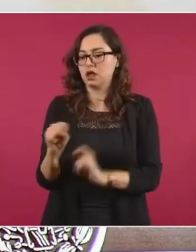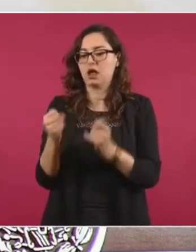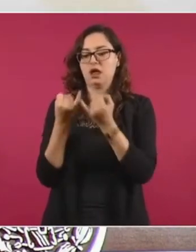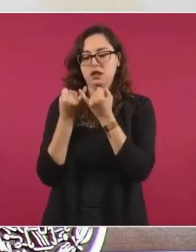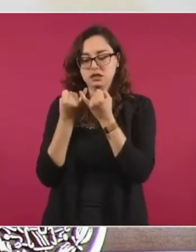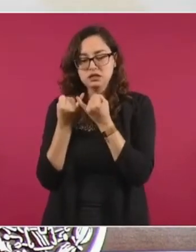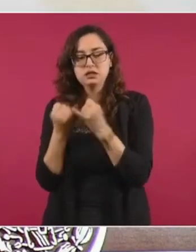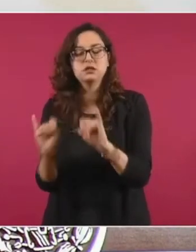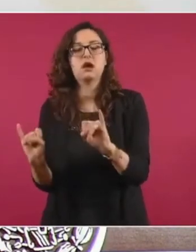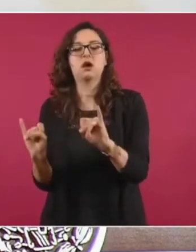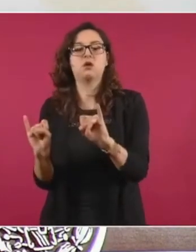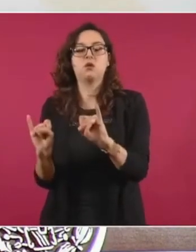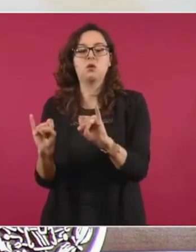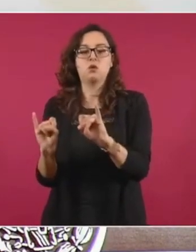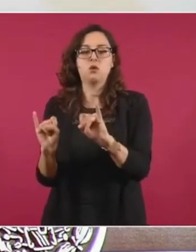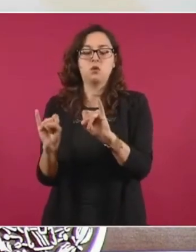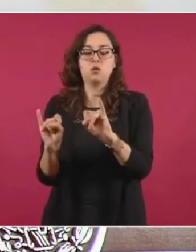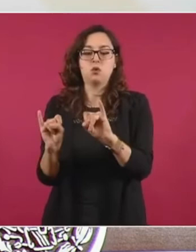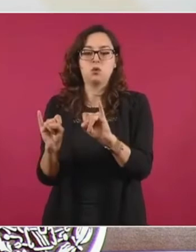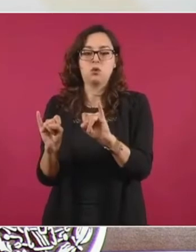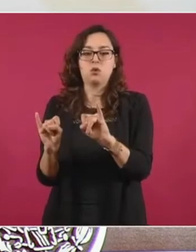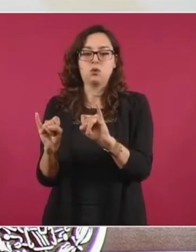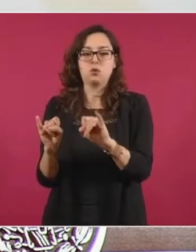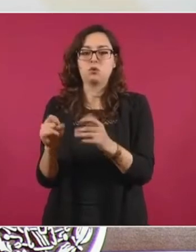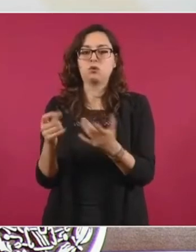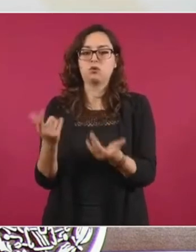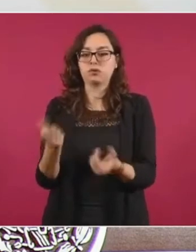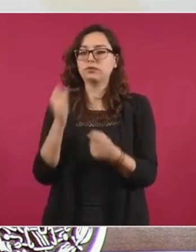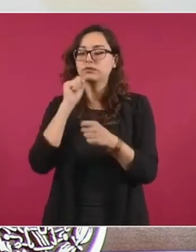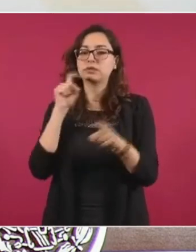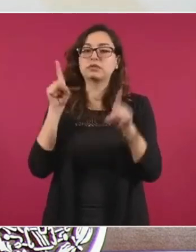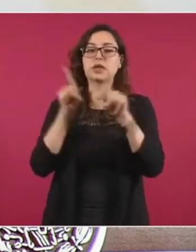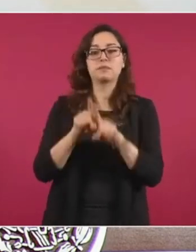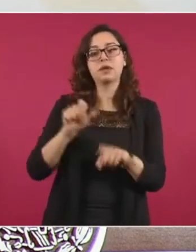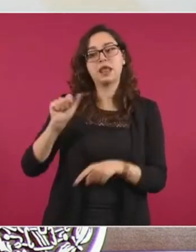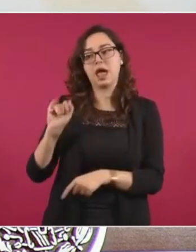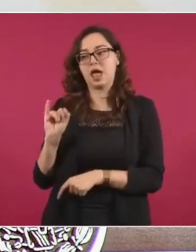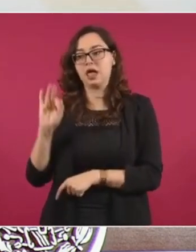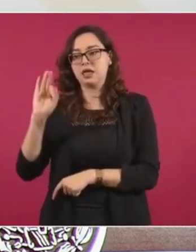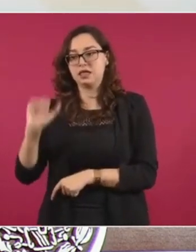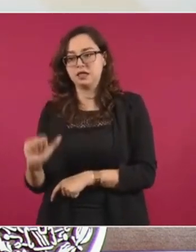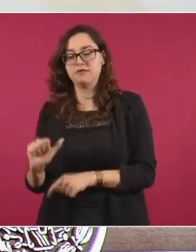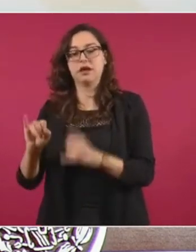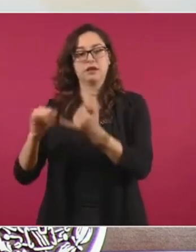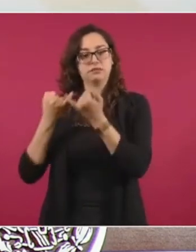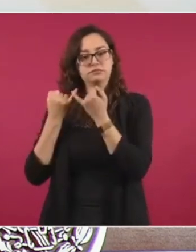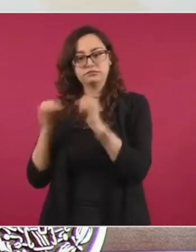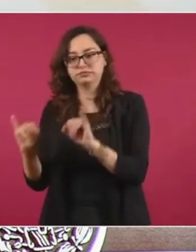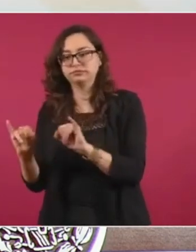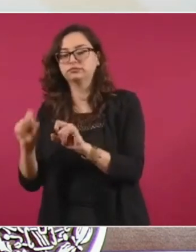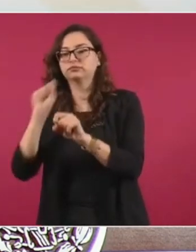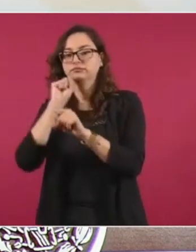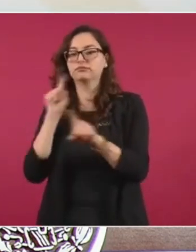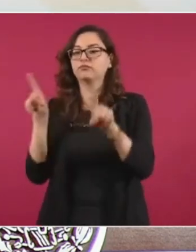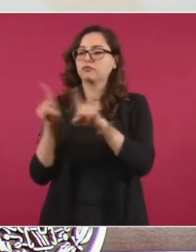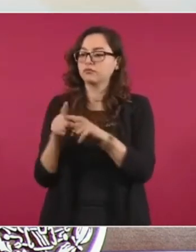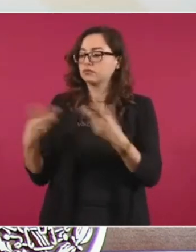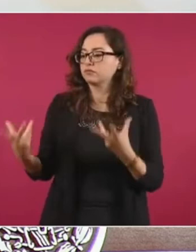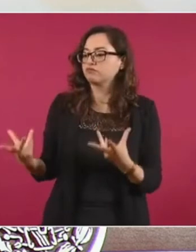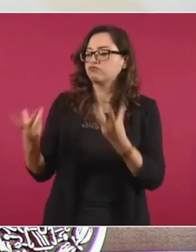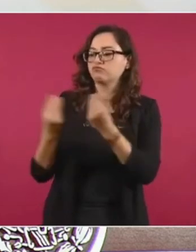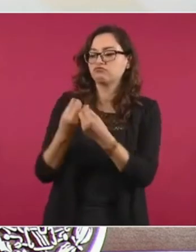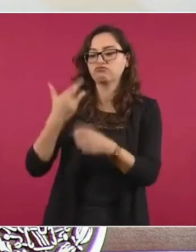inauguró la aduana en el Aeropuerto Internacional Felipe Ángeles, con la que compartiremos carga